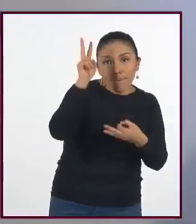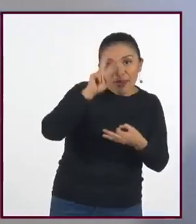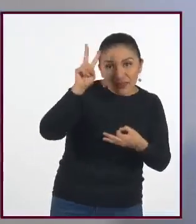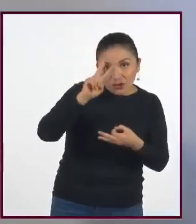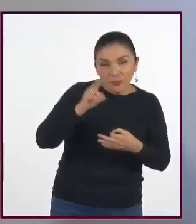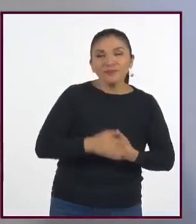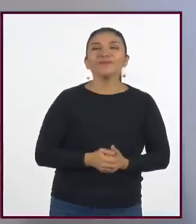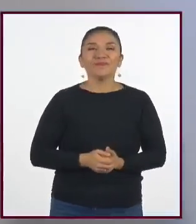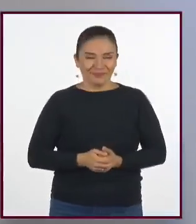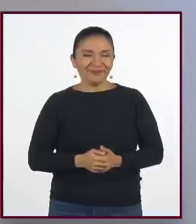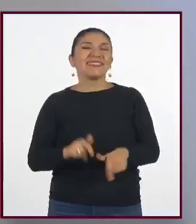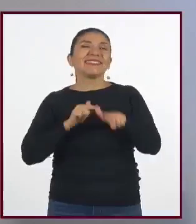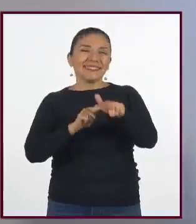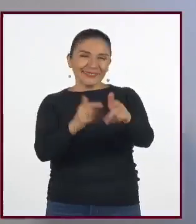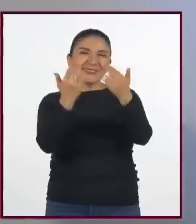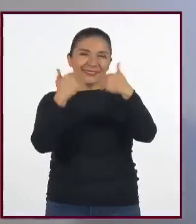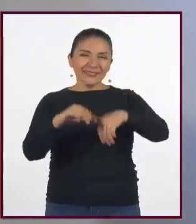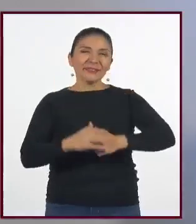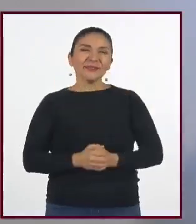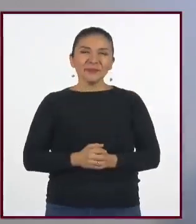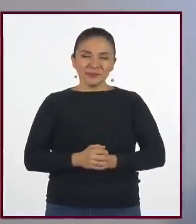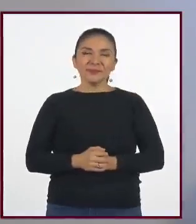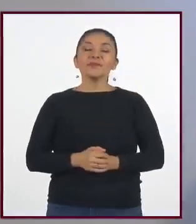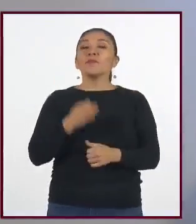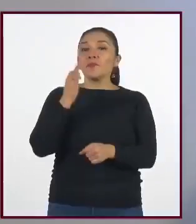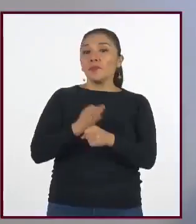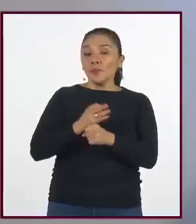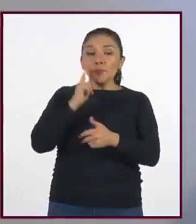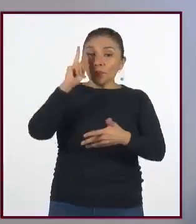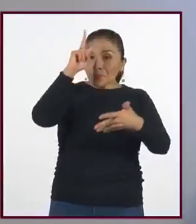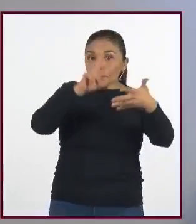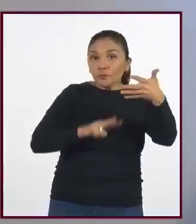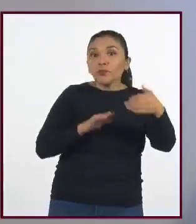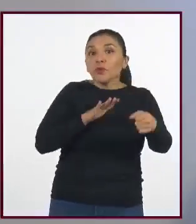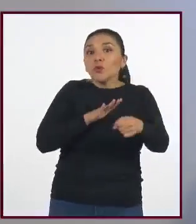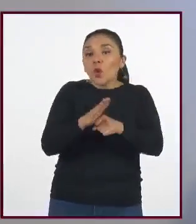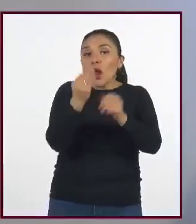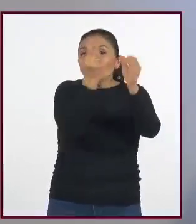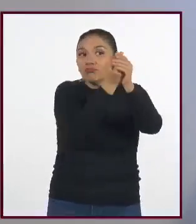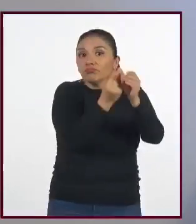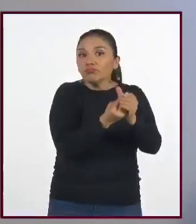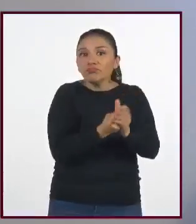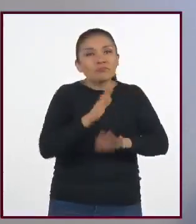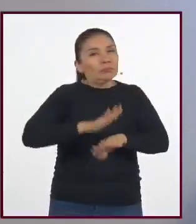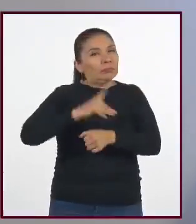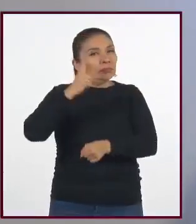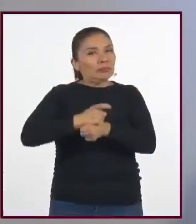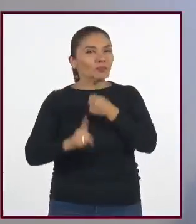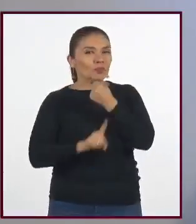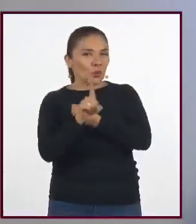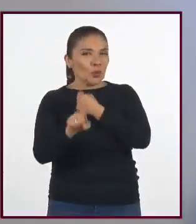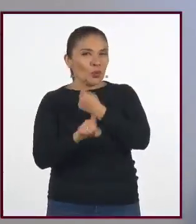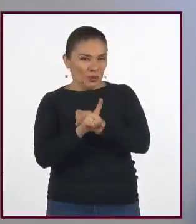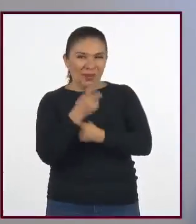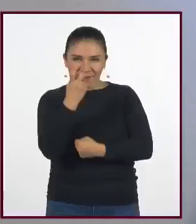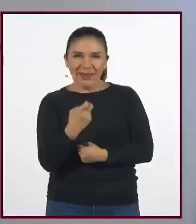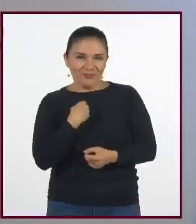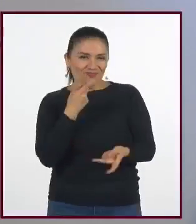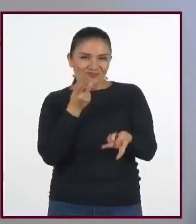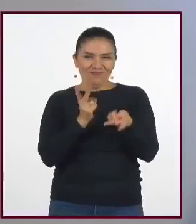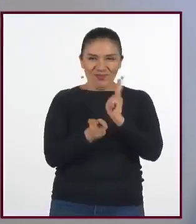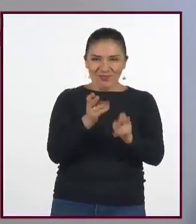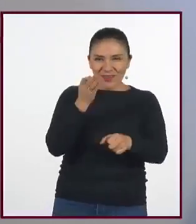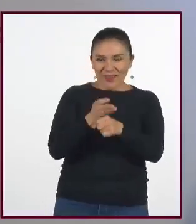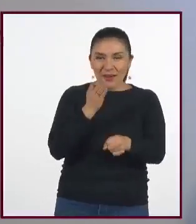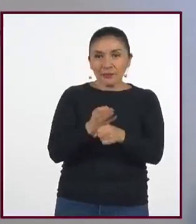Continuamos. Vamos a seguir. Entonces vamos a revisar algunas sustancias que son las más problemáticas por esto que estamos platicando y